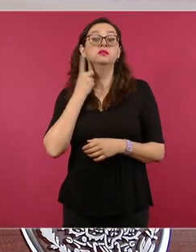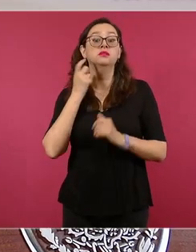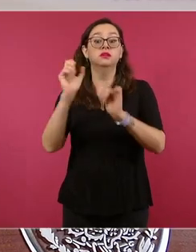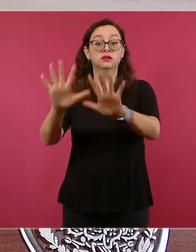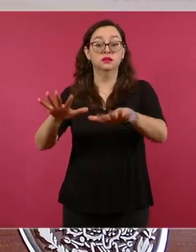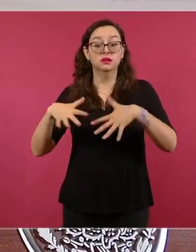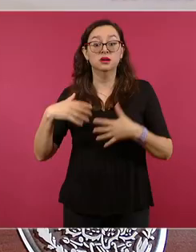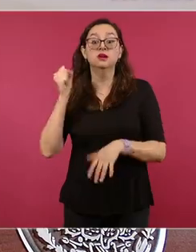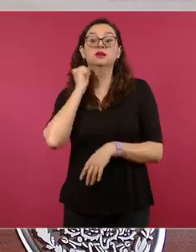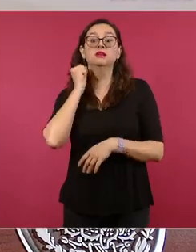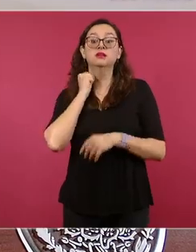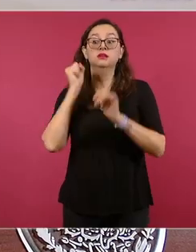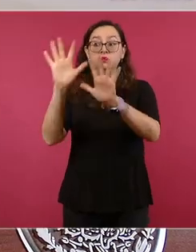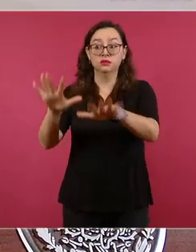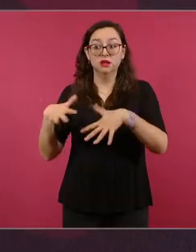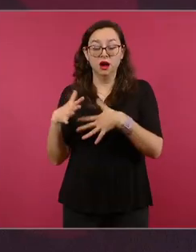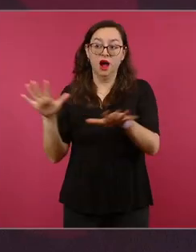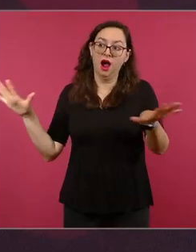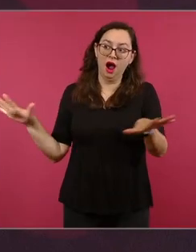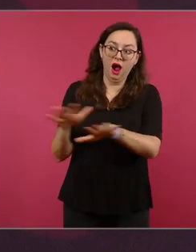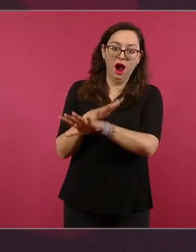presenté.